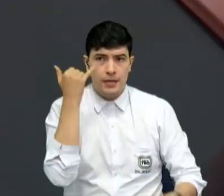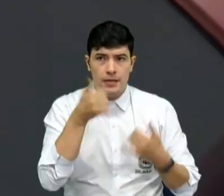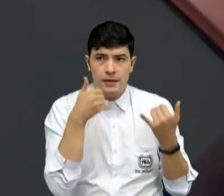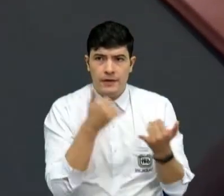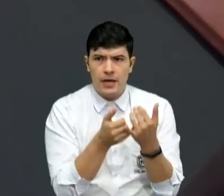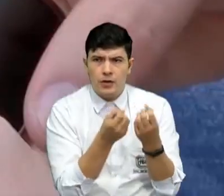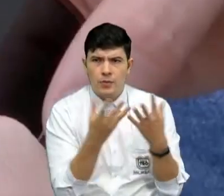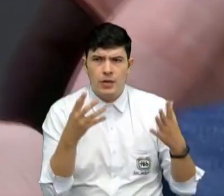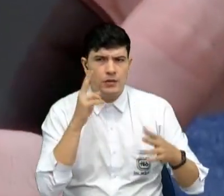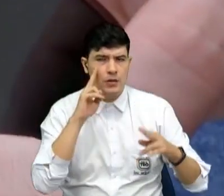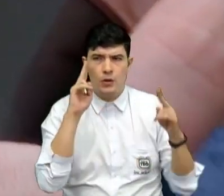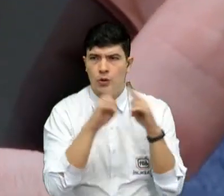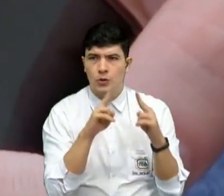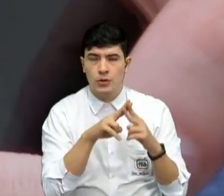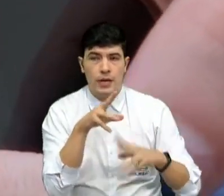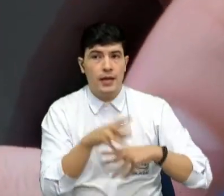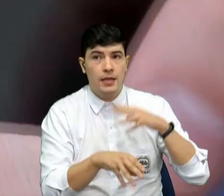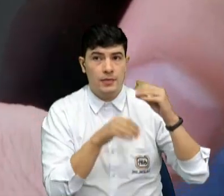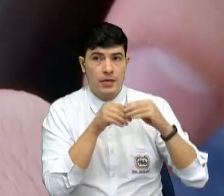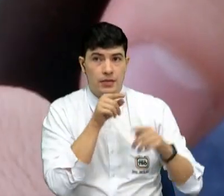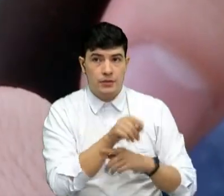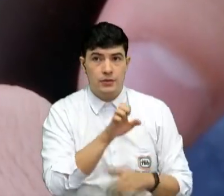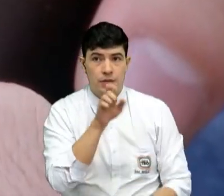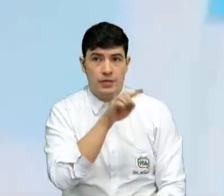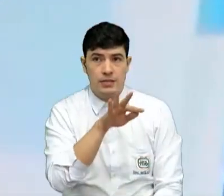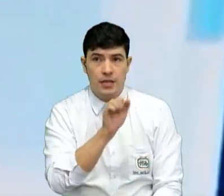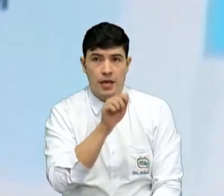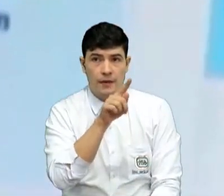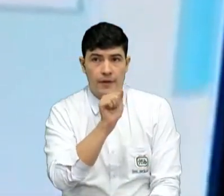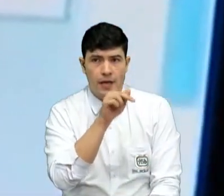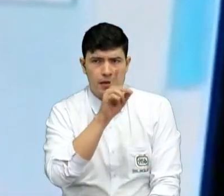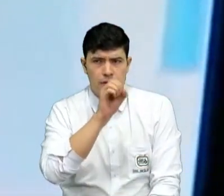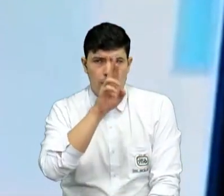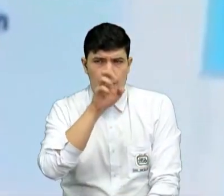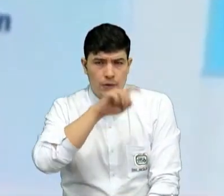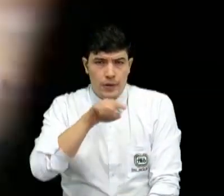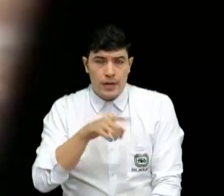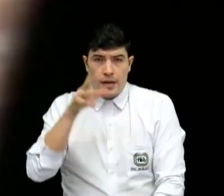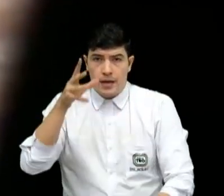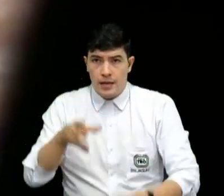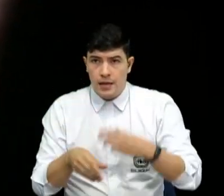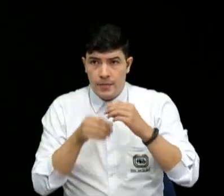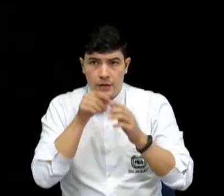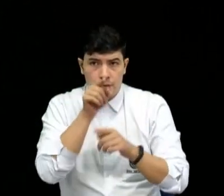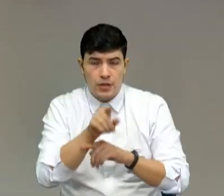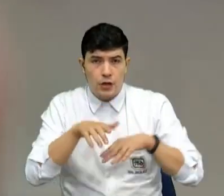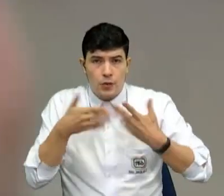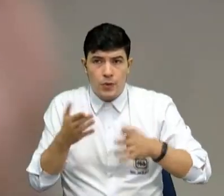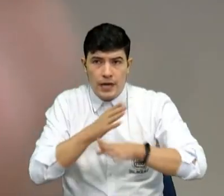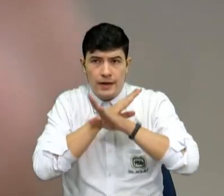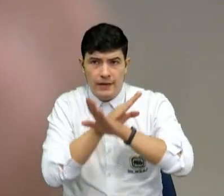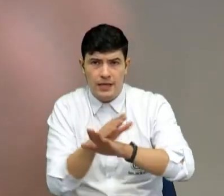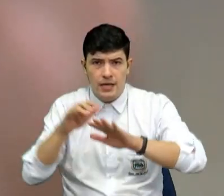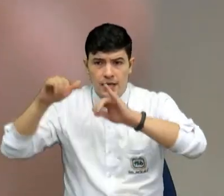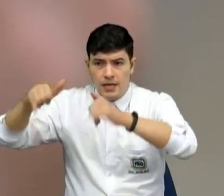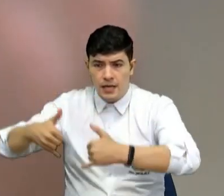números desconocidos y en este caso a los estafadores. Así que la mejor forma de blindarse ante esta modalidad de